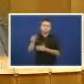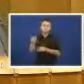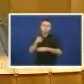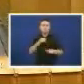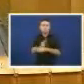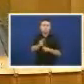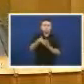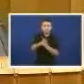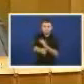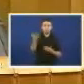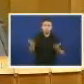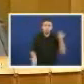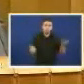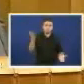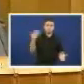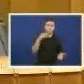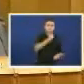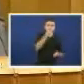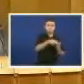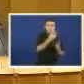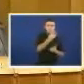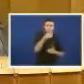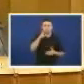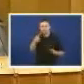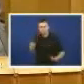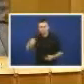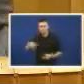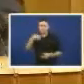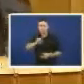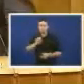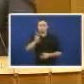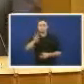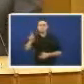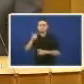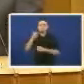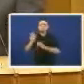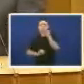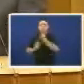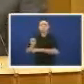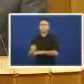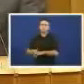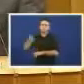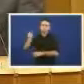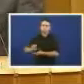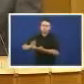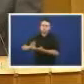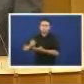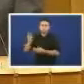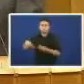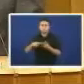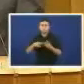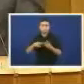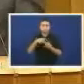138% máis que no ano 2004 unha economía do conhecemento que se